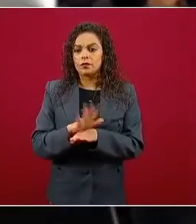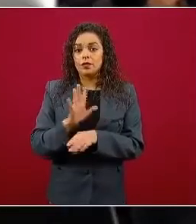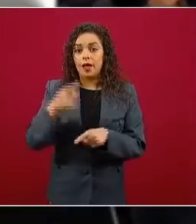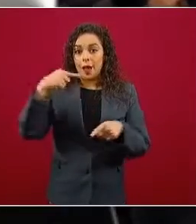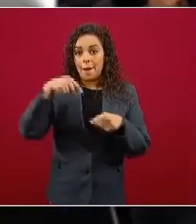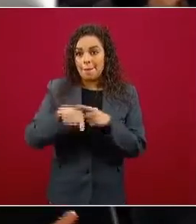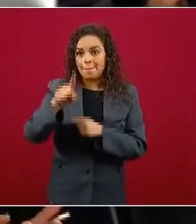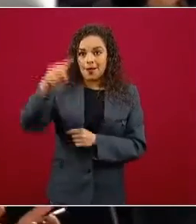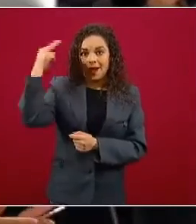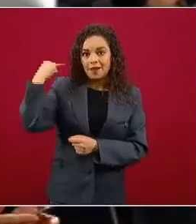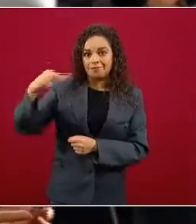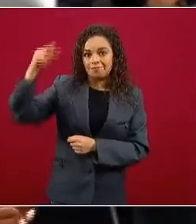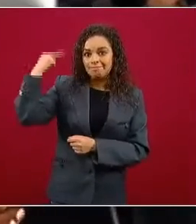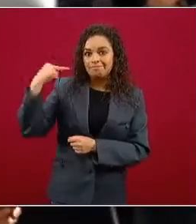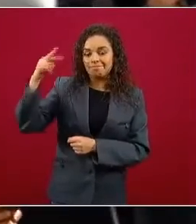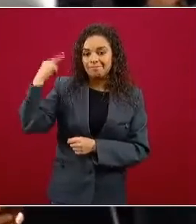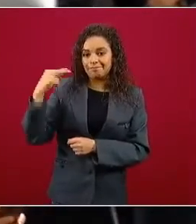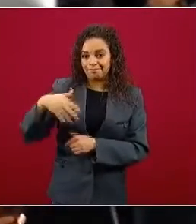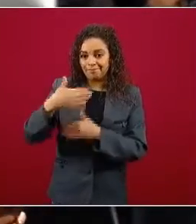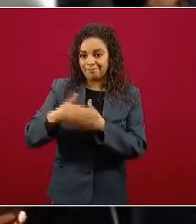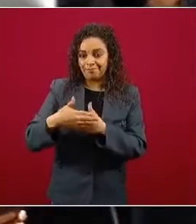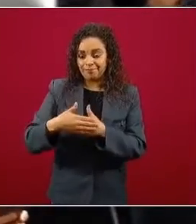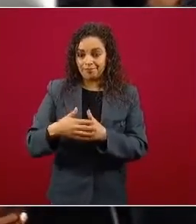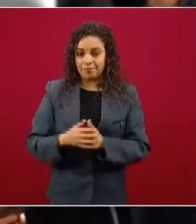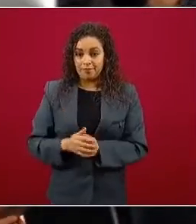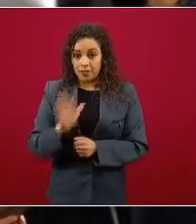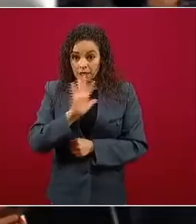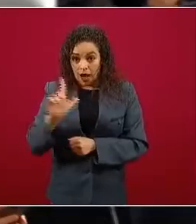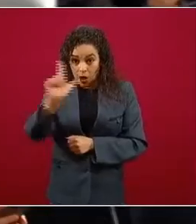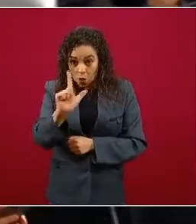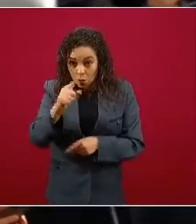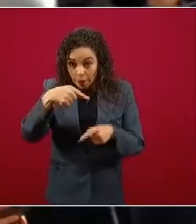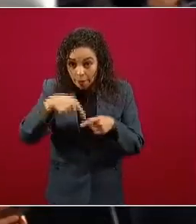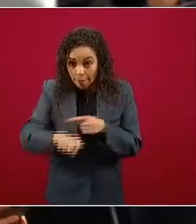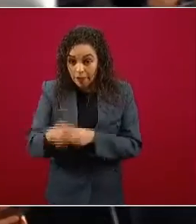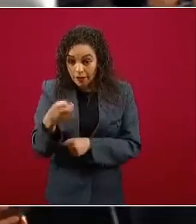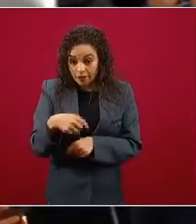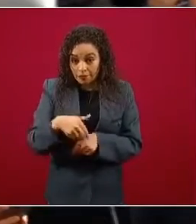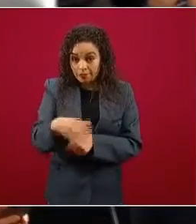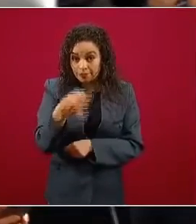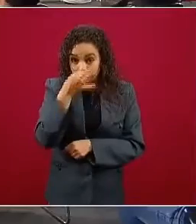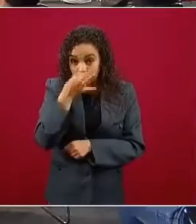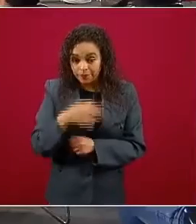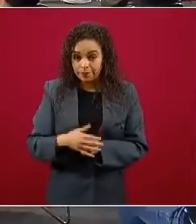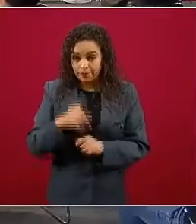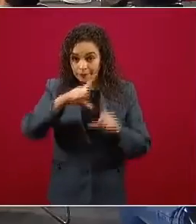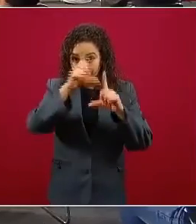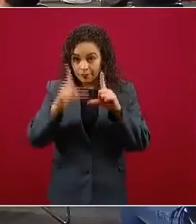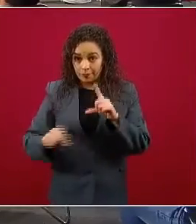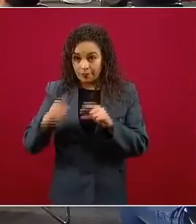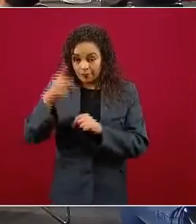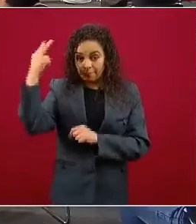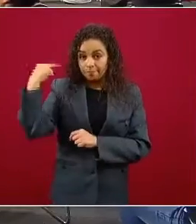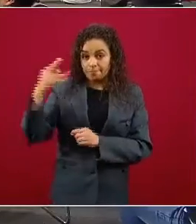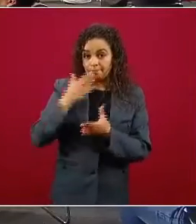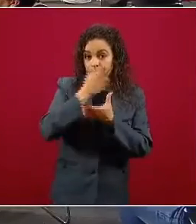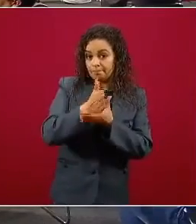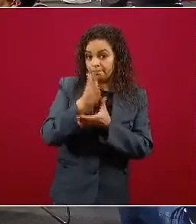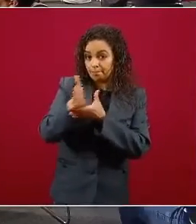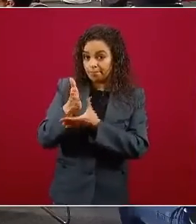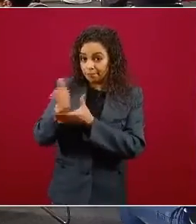trabajo, ya estábamos hablando de que el lunes ya empezaría usted a recorrer todo el país. Gracias.